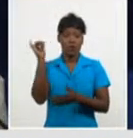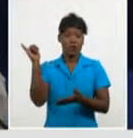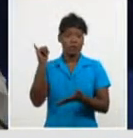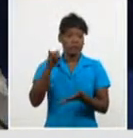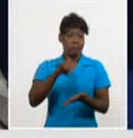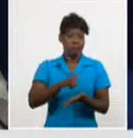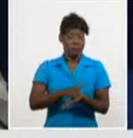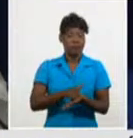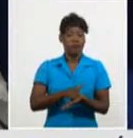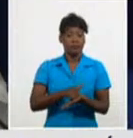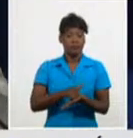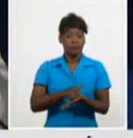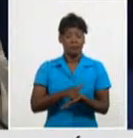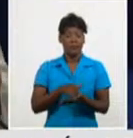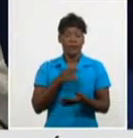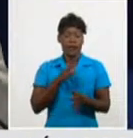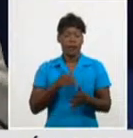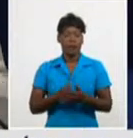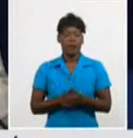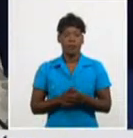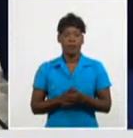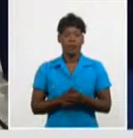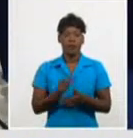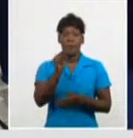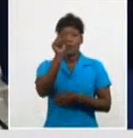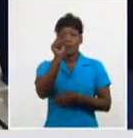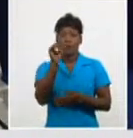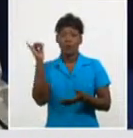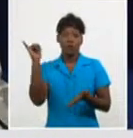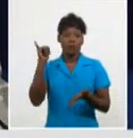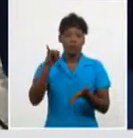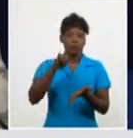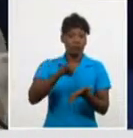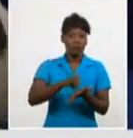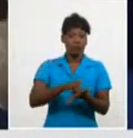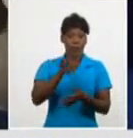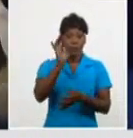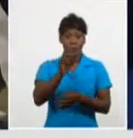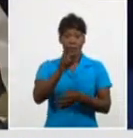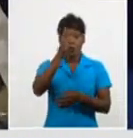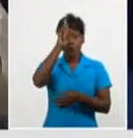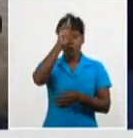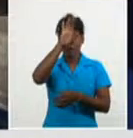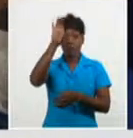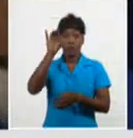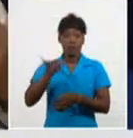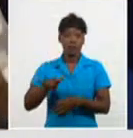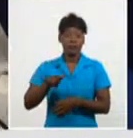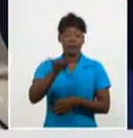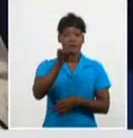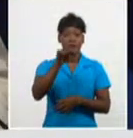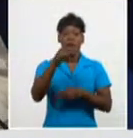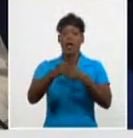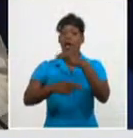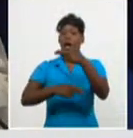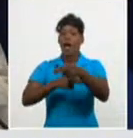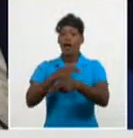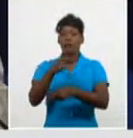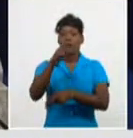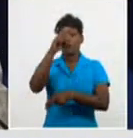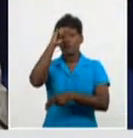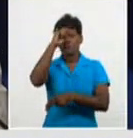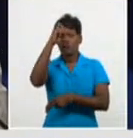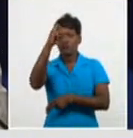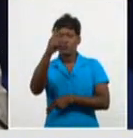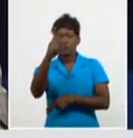el viajero se chequea en el momento del arribo, se chequea desde el punto de vista clínico, algún síntoma,